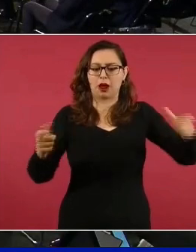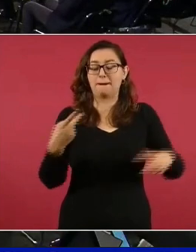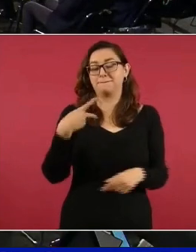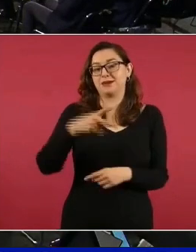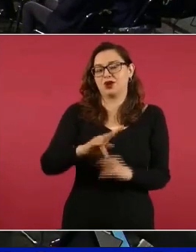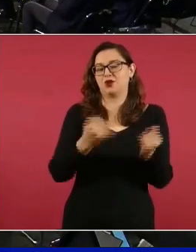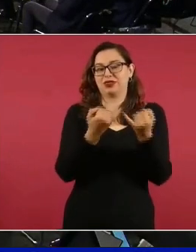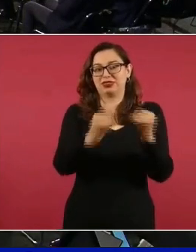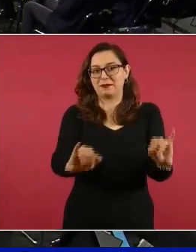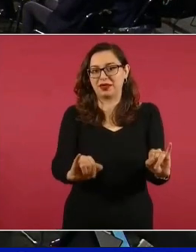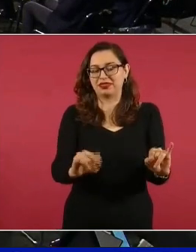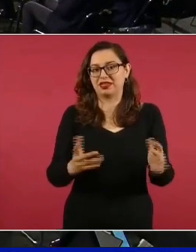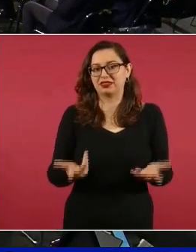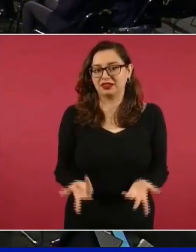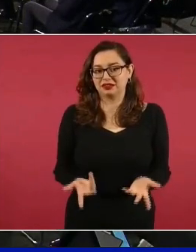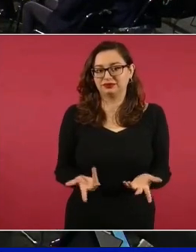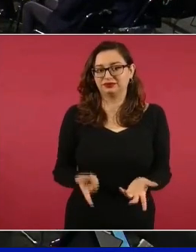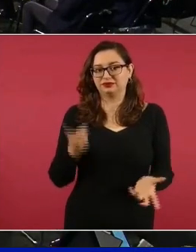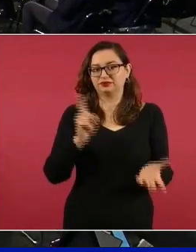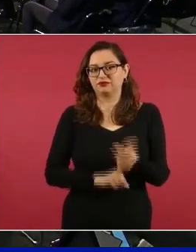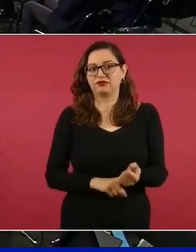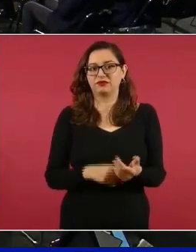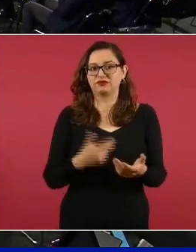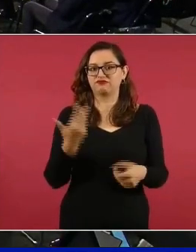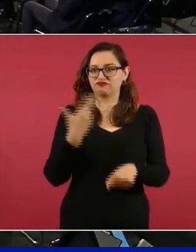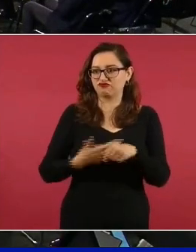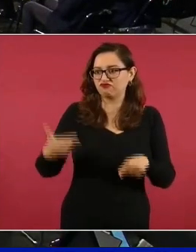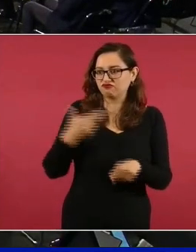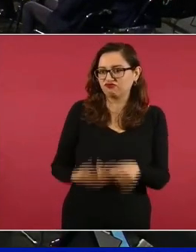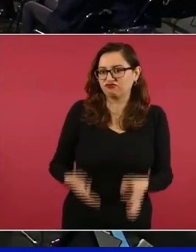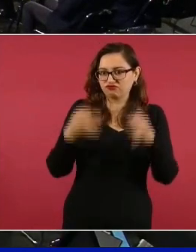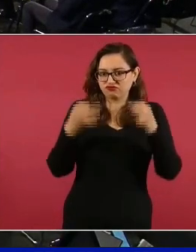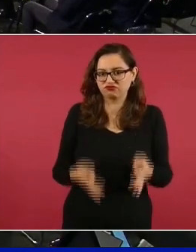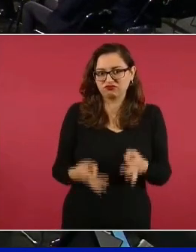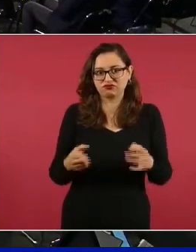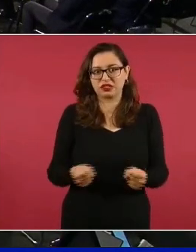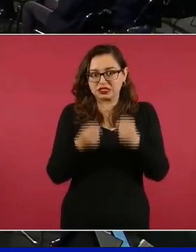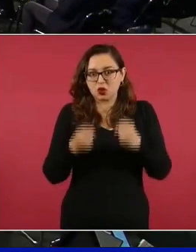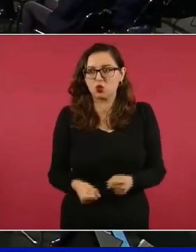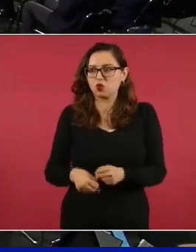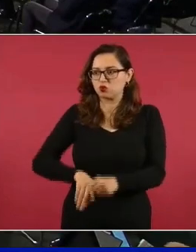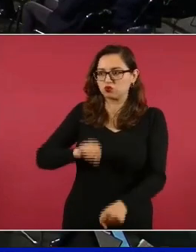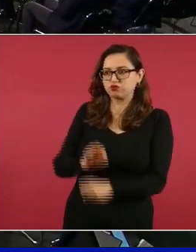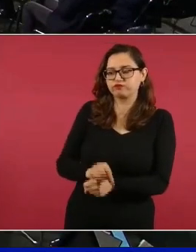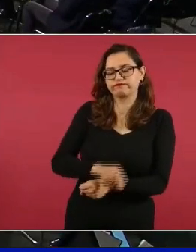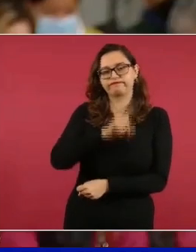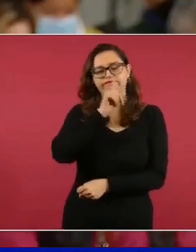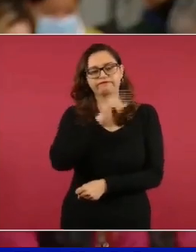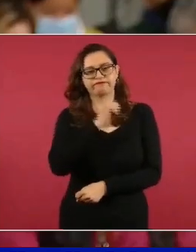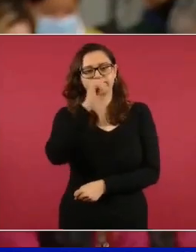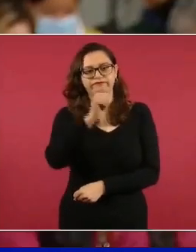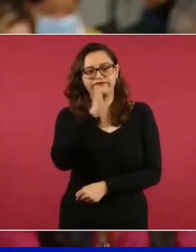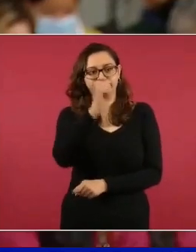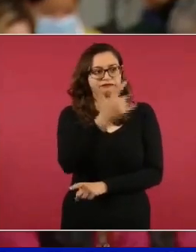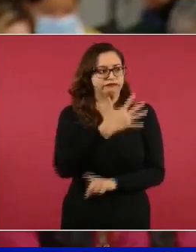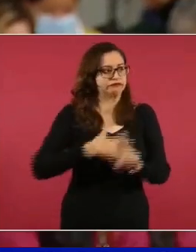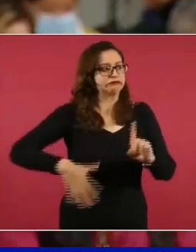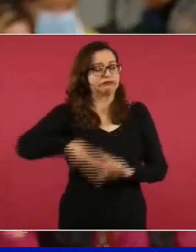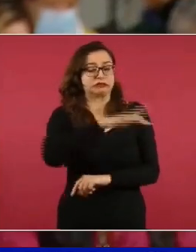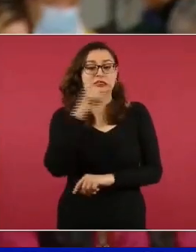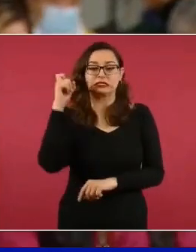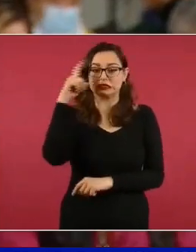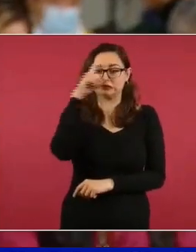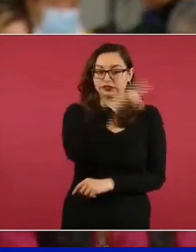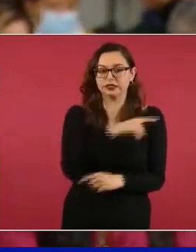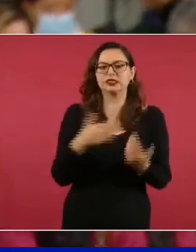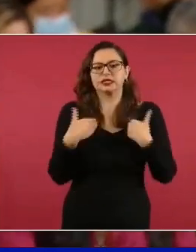empleo que finalmente se cuenta dentro de la informalidad, que no tiene todas las garantías como cualquier otro. Entonces, es un panorama difícil que le tocó por